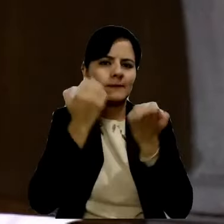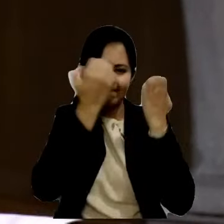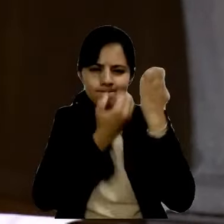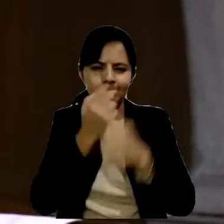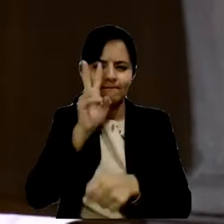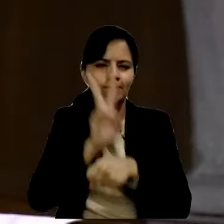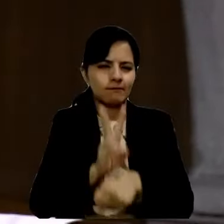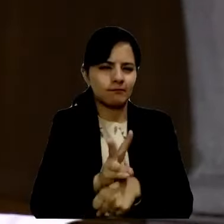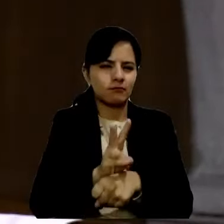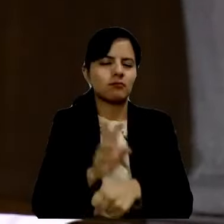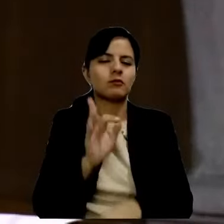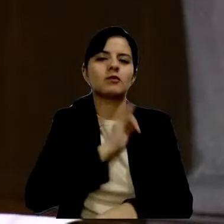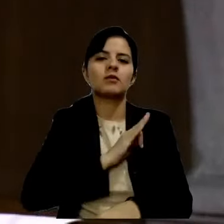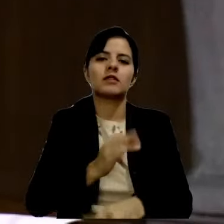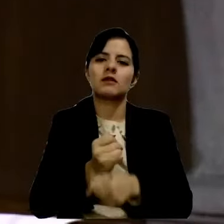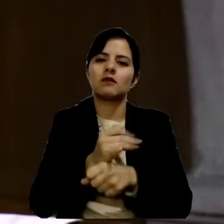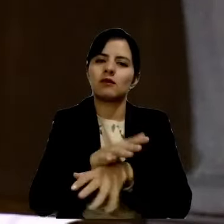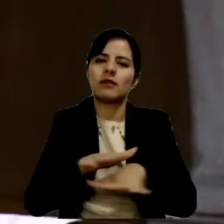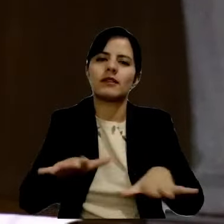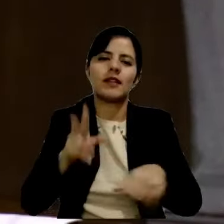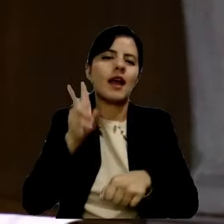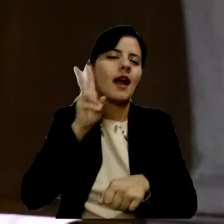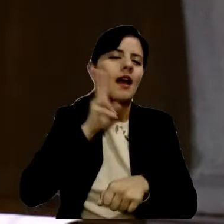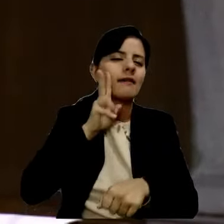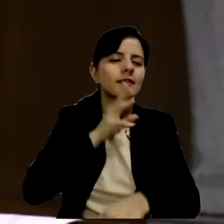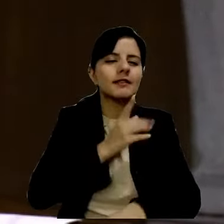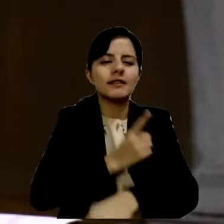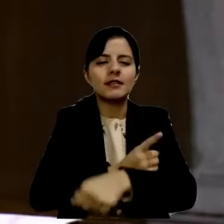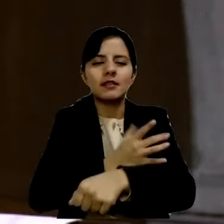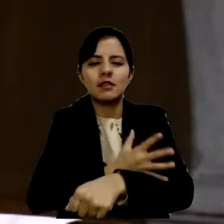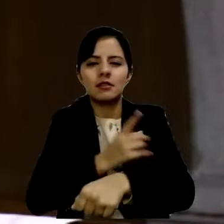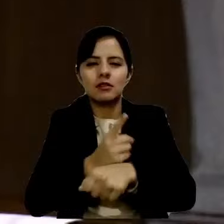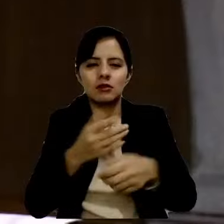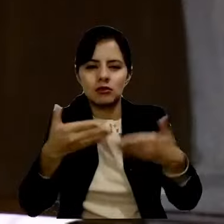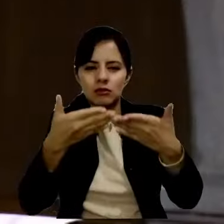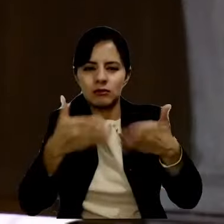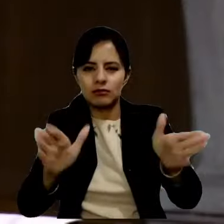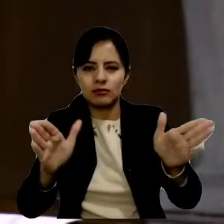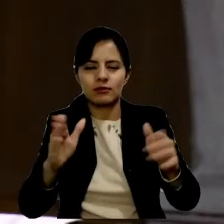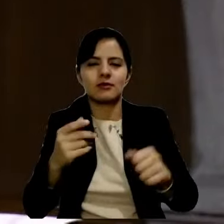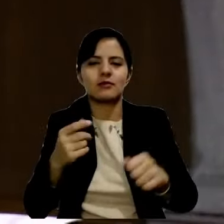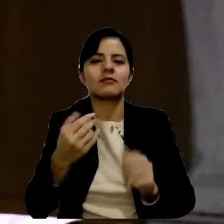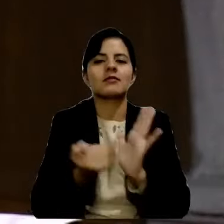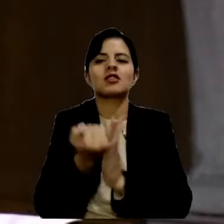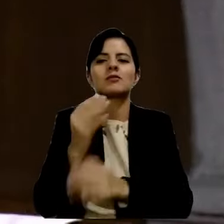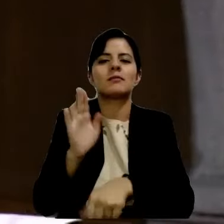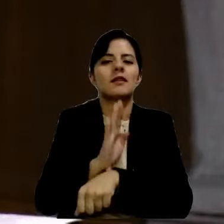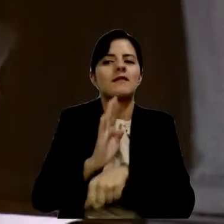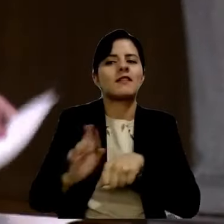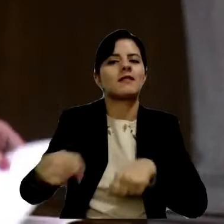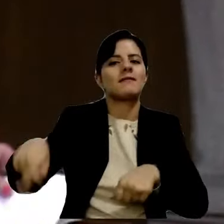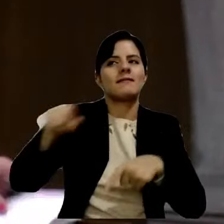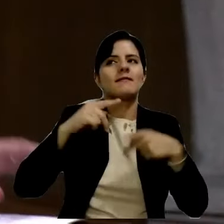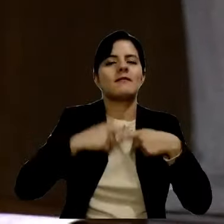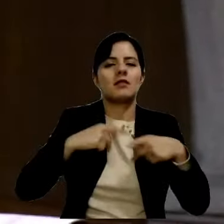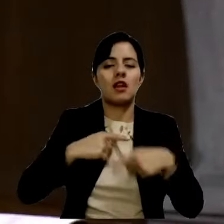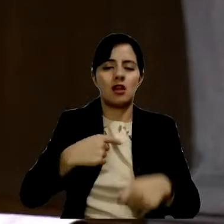y asegurar que las decisiones se tomen En beneficio de los mexiquenses y no de intereses